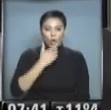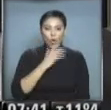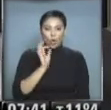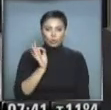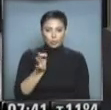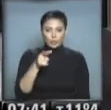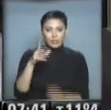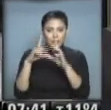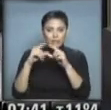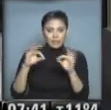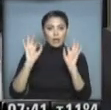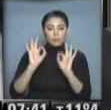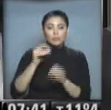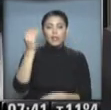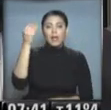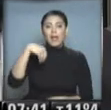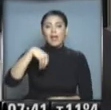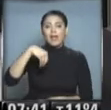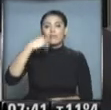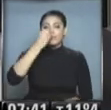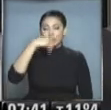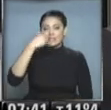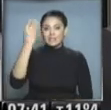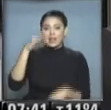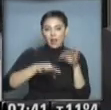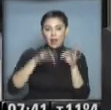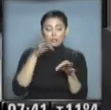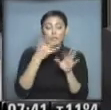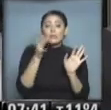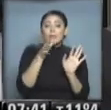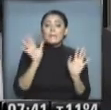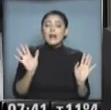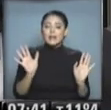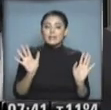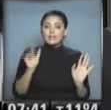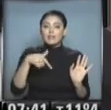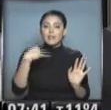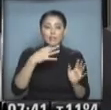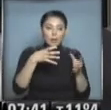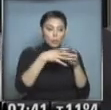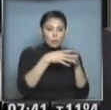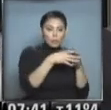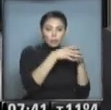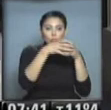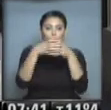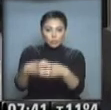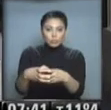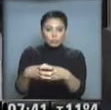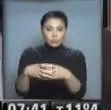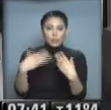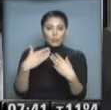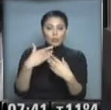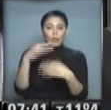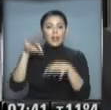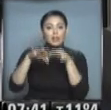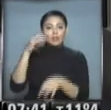fecha de las elecciones generales y donde todo estaría indicando que tendrían que ir ese frente todos juntos a la elección